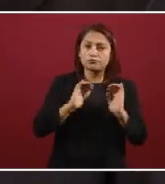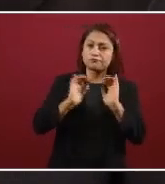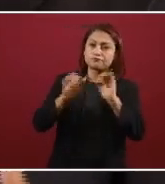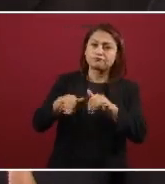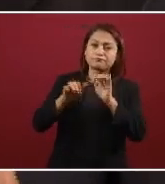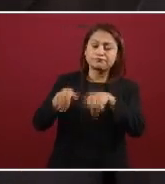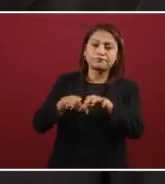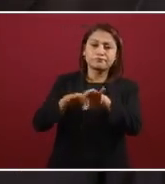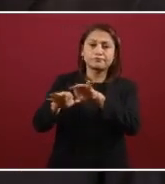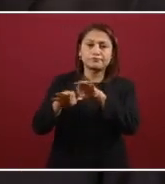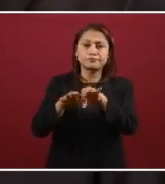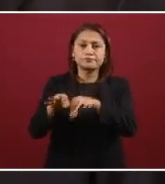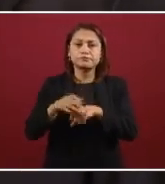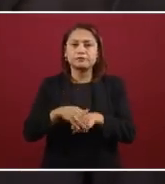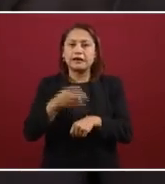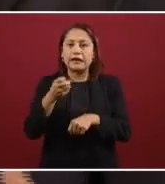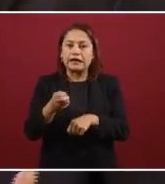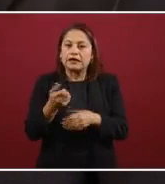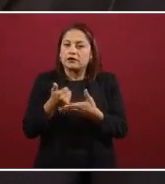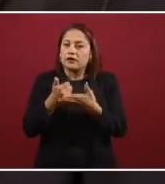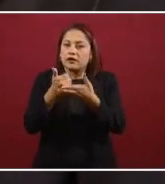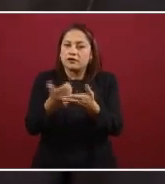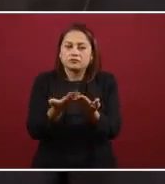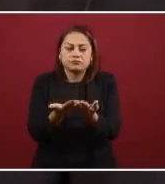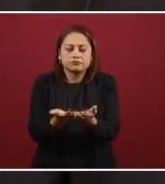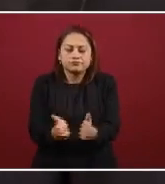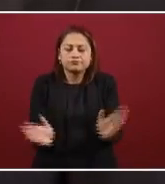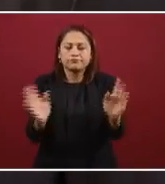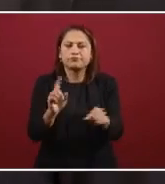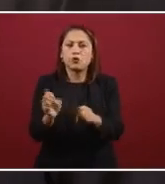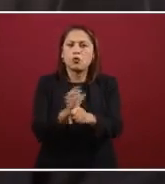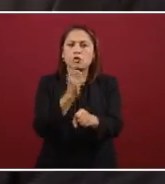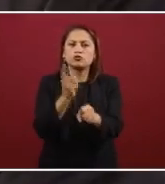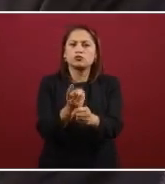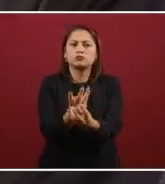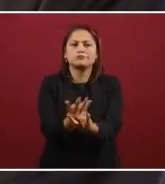abrir oportunidades, poder